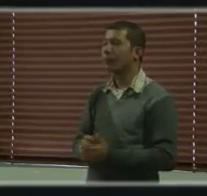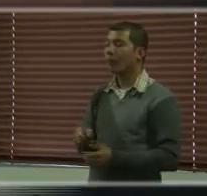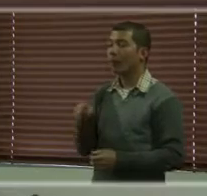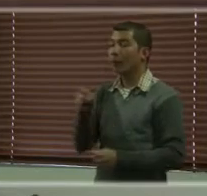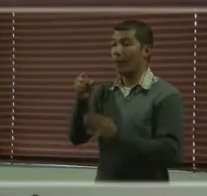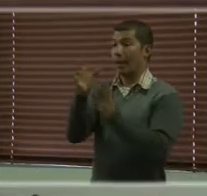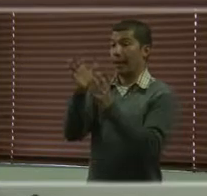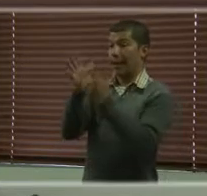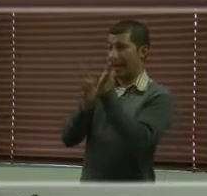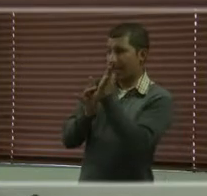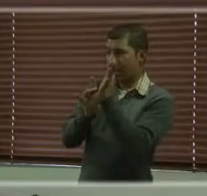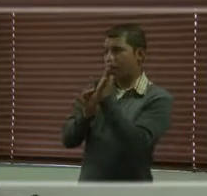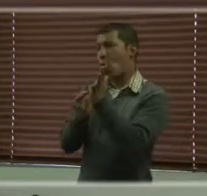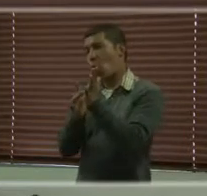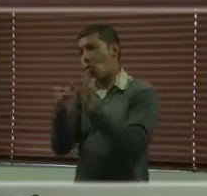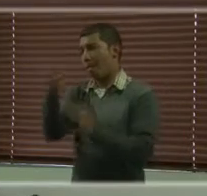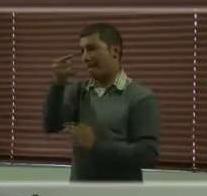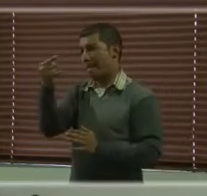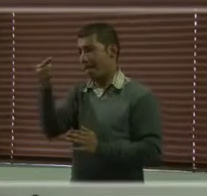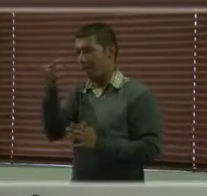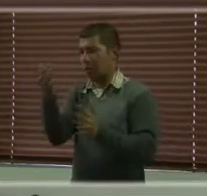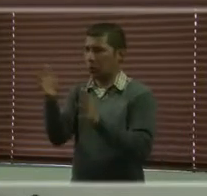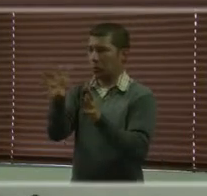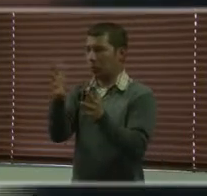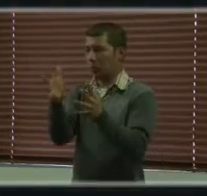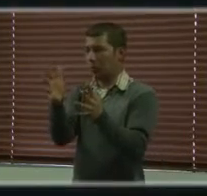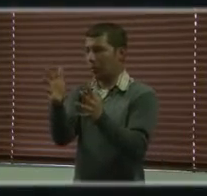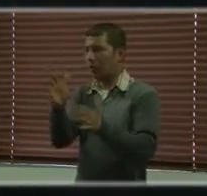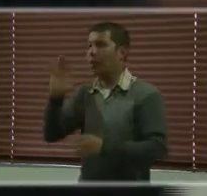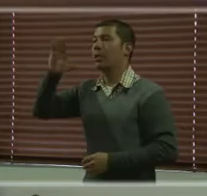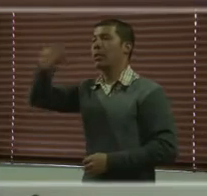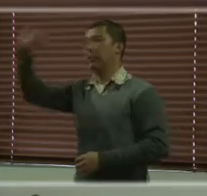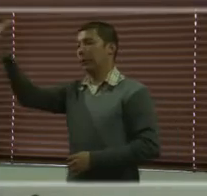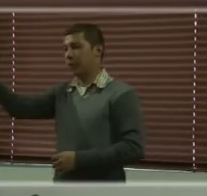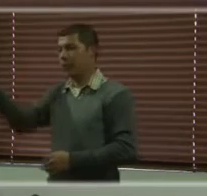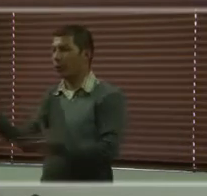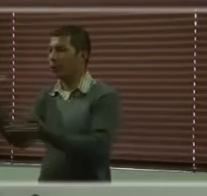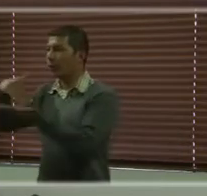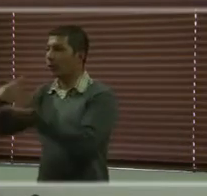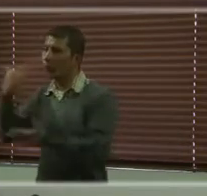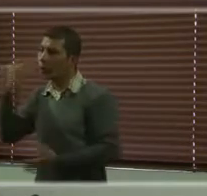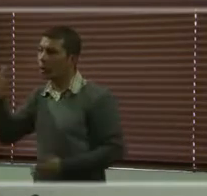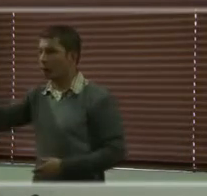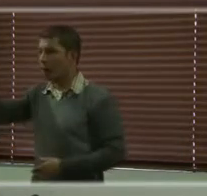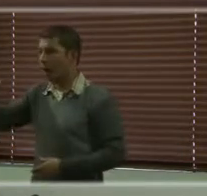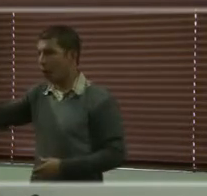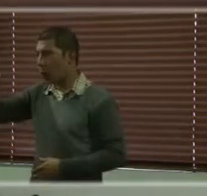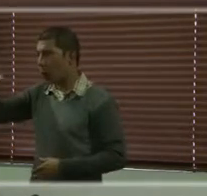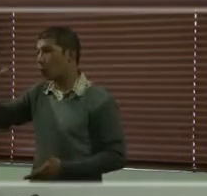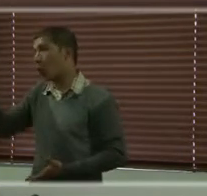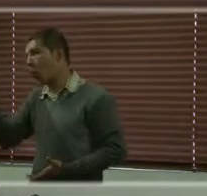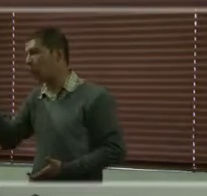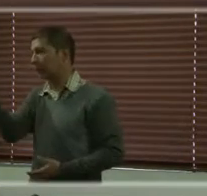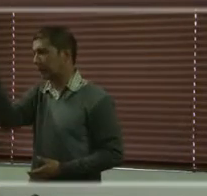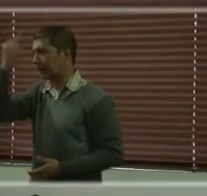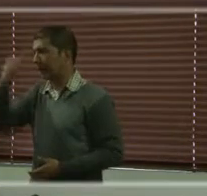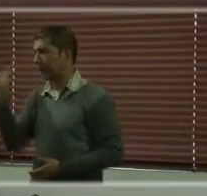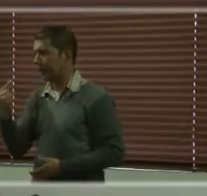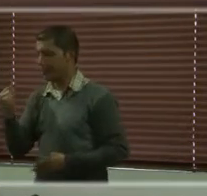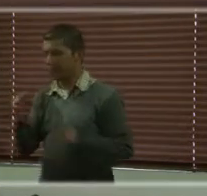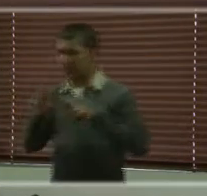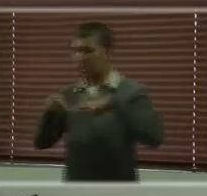una sesión de tres semanas entre agosto y septiembre de este año y pues